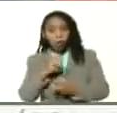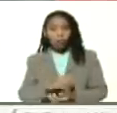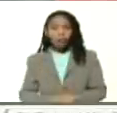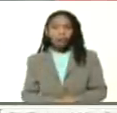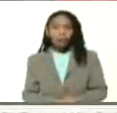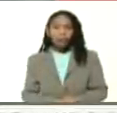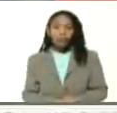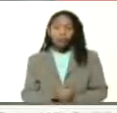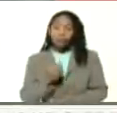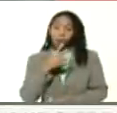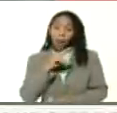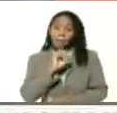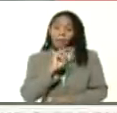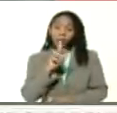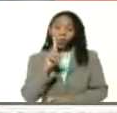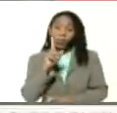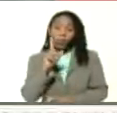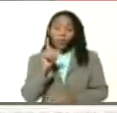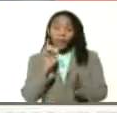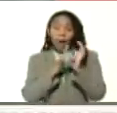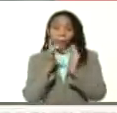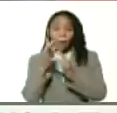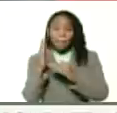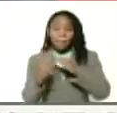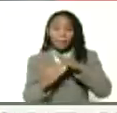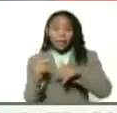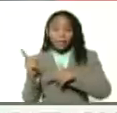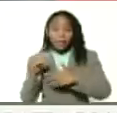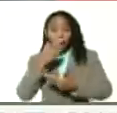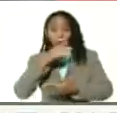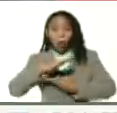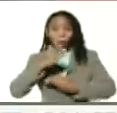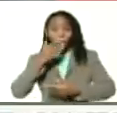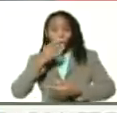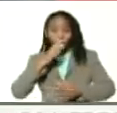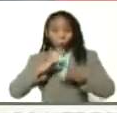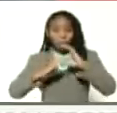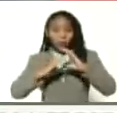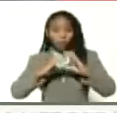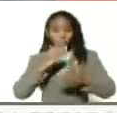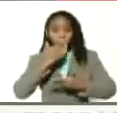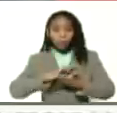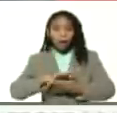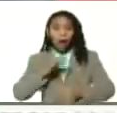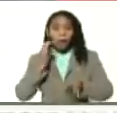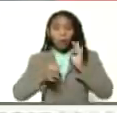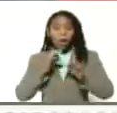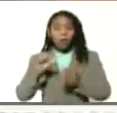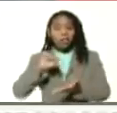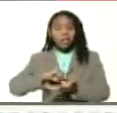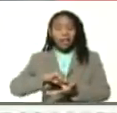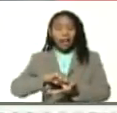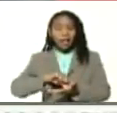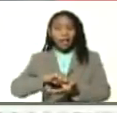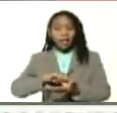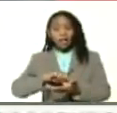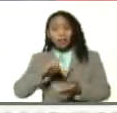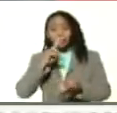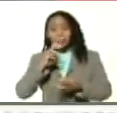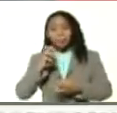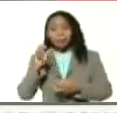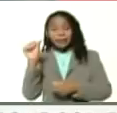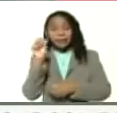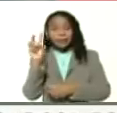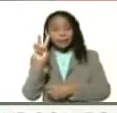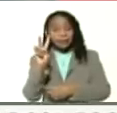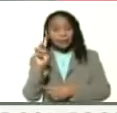Bueno, el 21 de abril, en base a esta comunicación del PNUD, los abogados del Banco Central de Venezuela se dirigen al